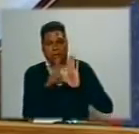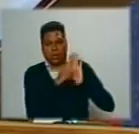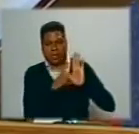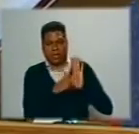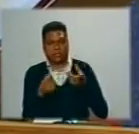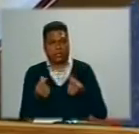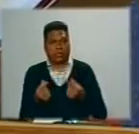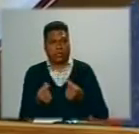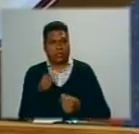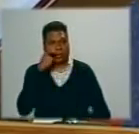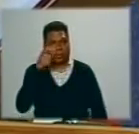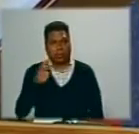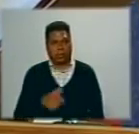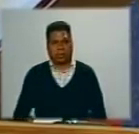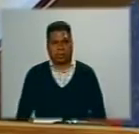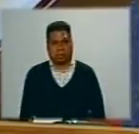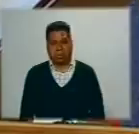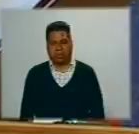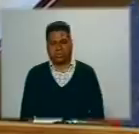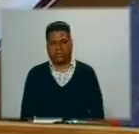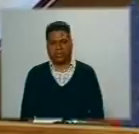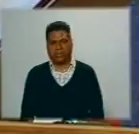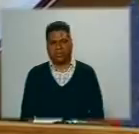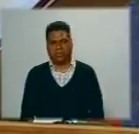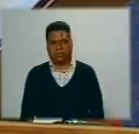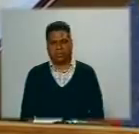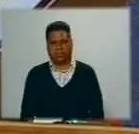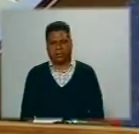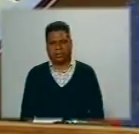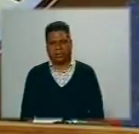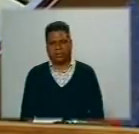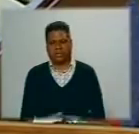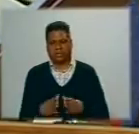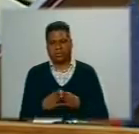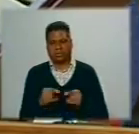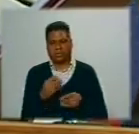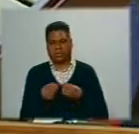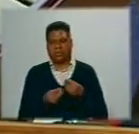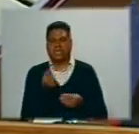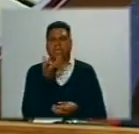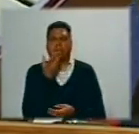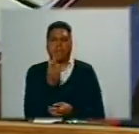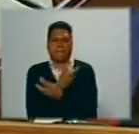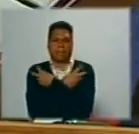del pueblo, fijando los casos, formas, garantías y efectos correspondientes sin perjuicio de lo